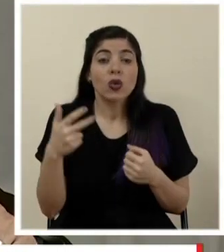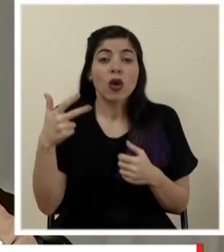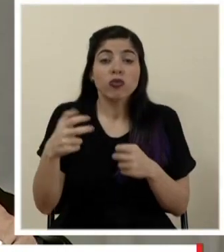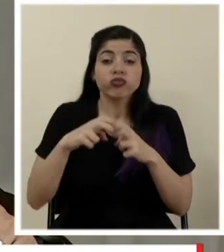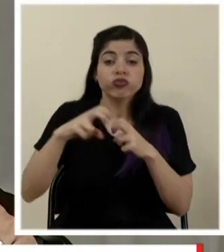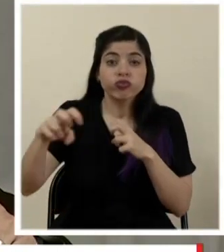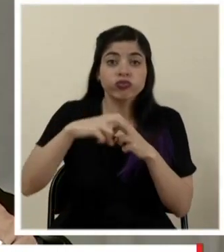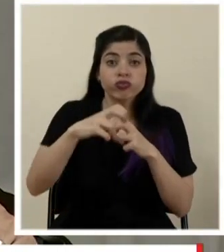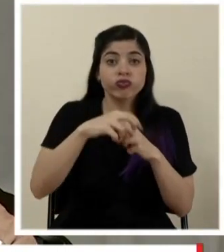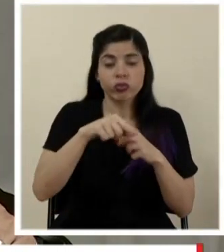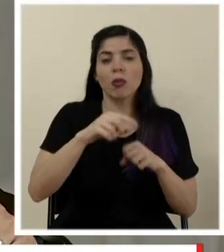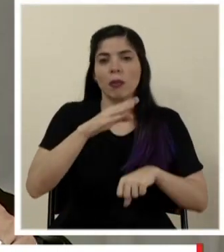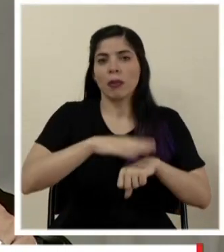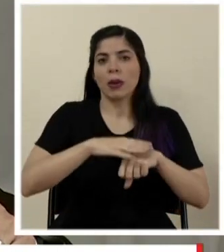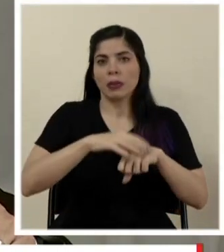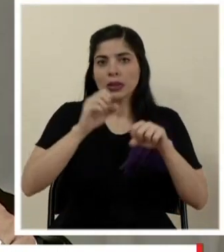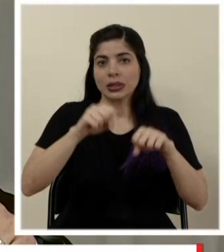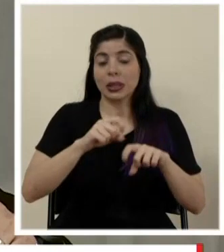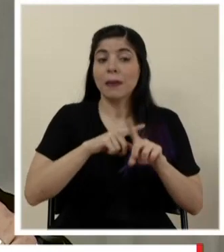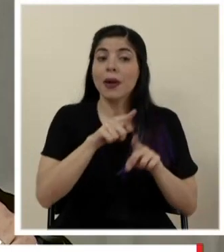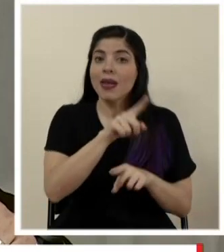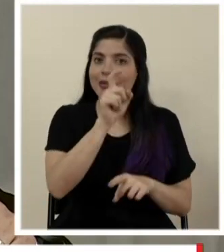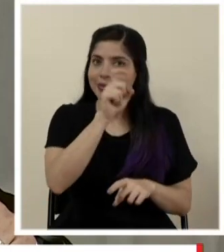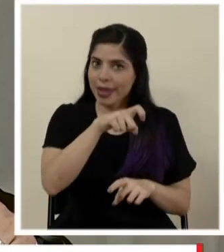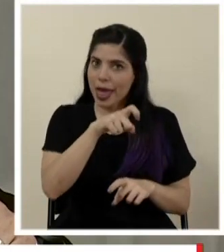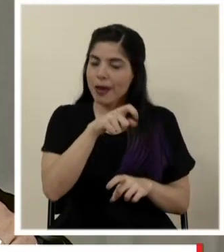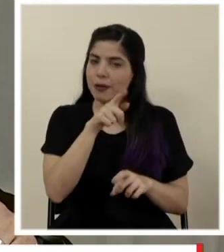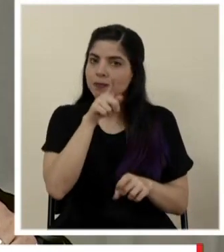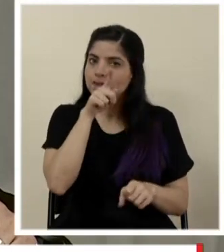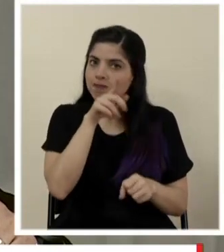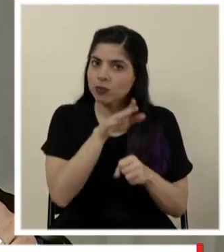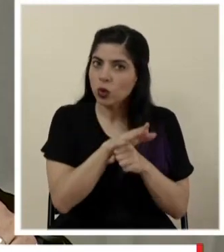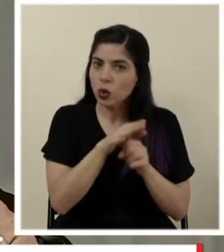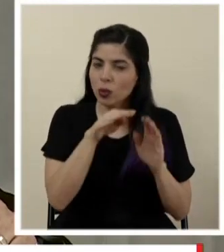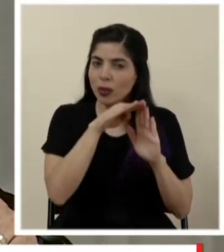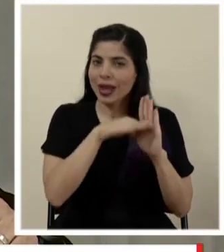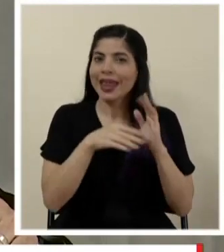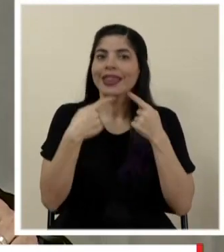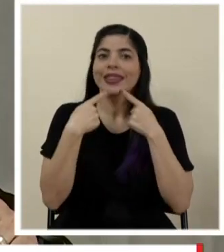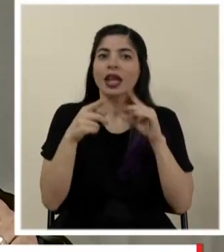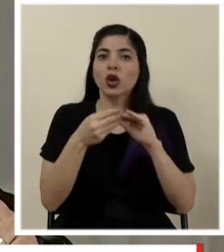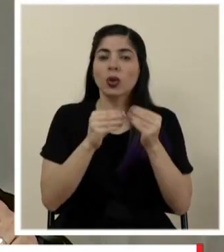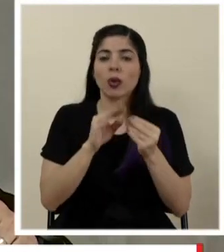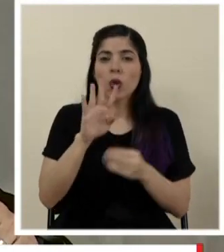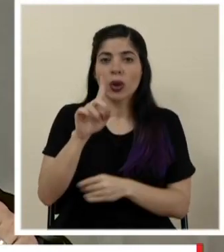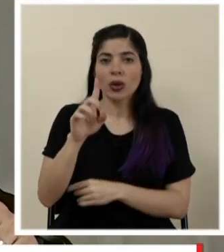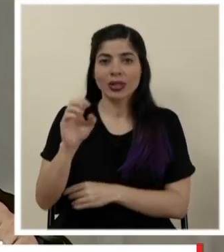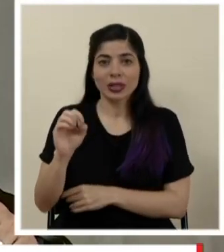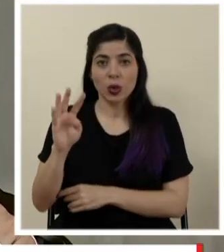móviles, siempre y cuando se cumpla con lo establecido en el decreto